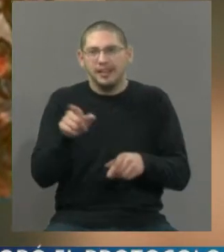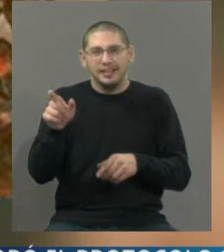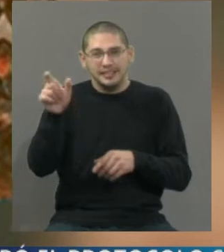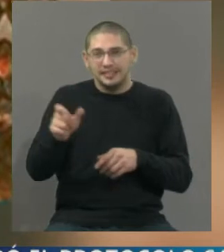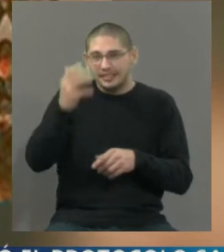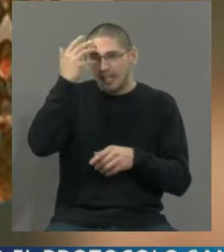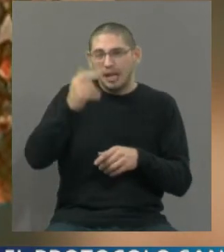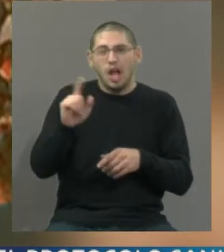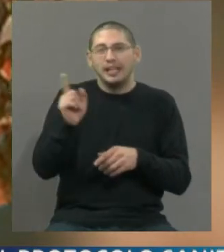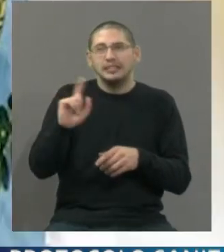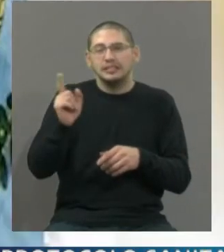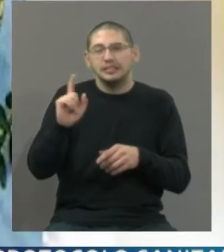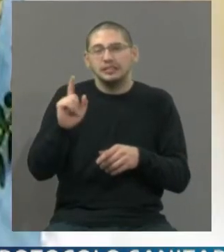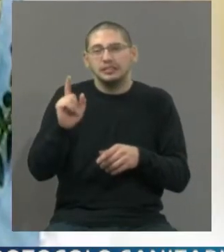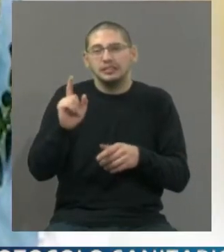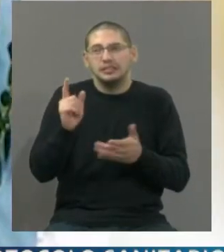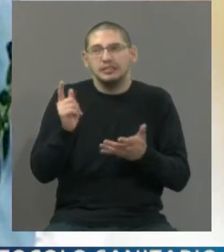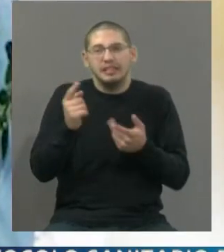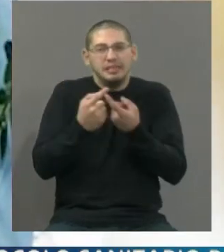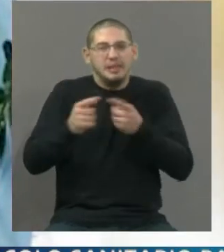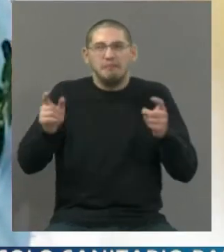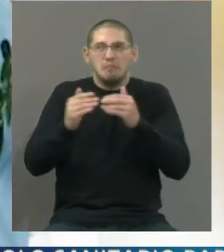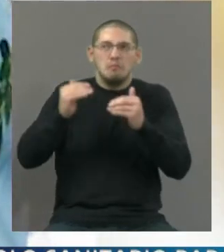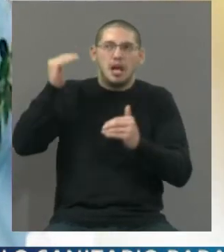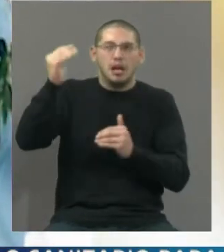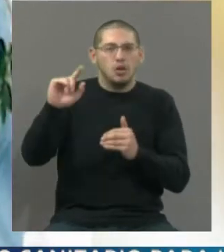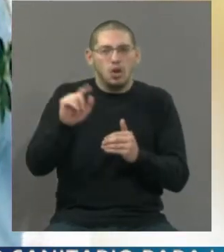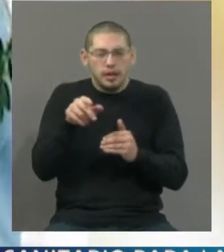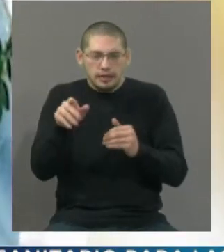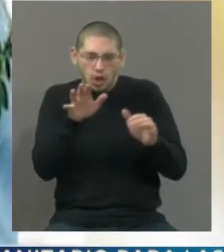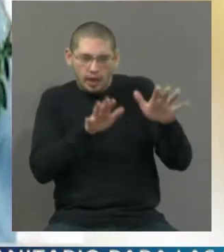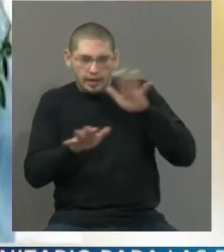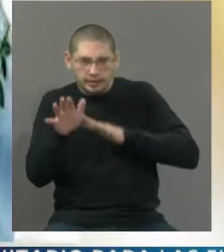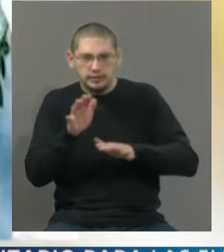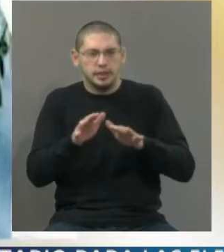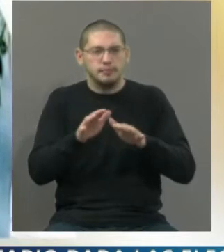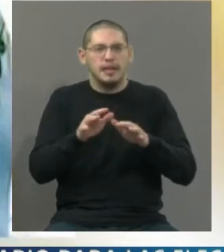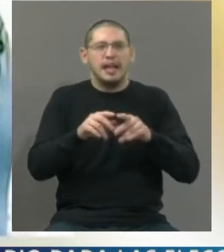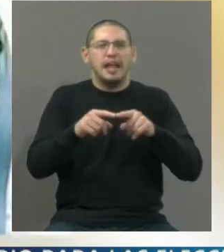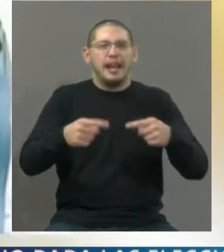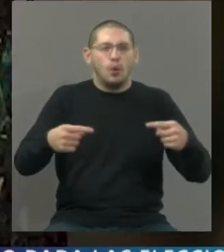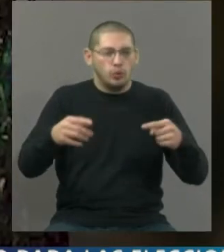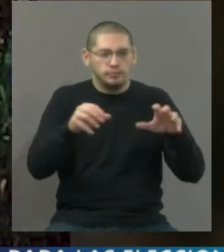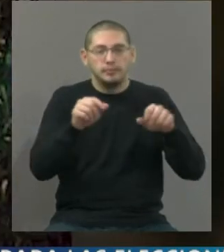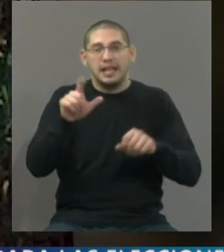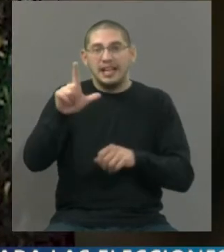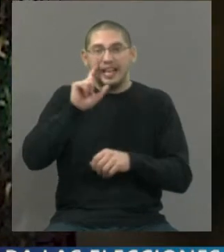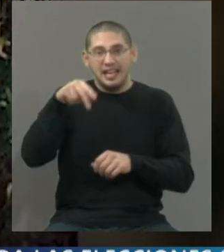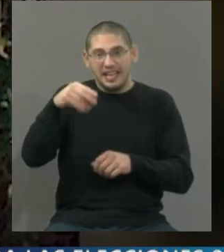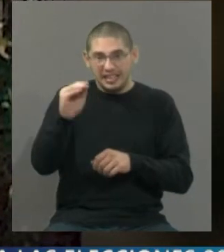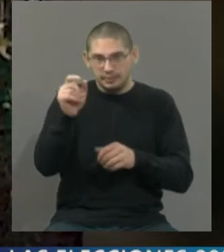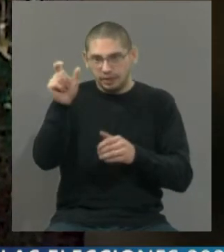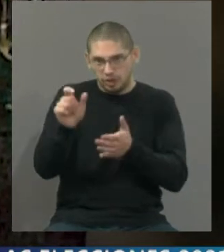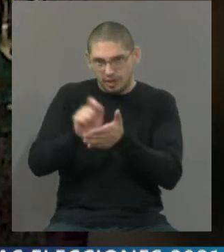el tipo planifica, organiza, optimiza recursos, ¿no? Hay un autor que se llama Lynch que dice: San Martín